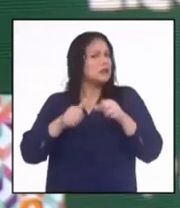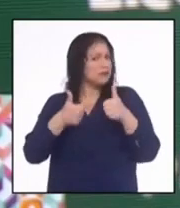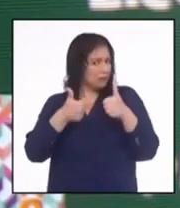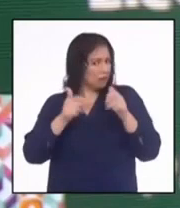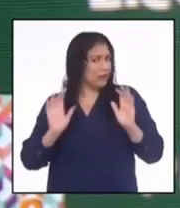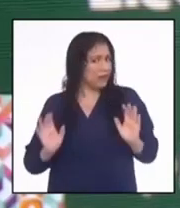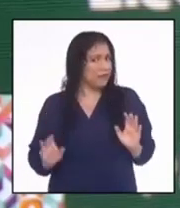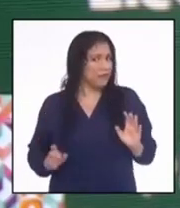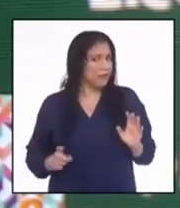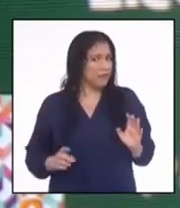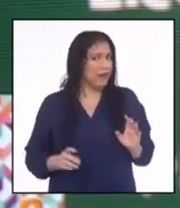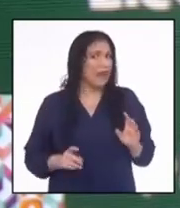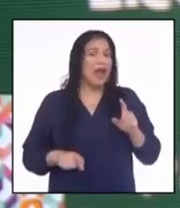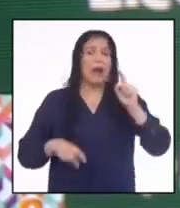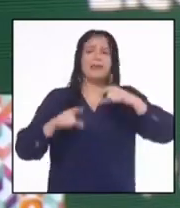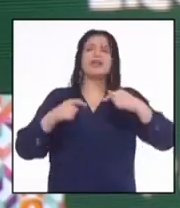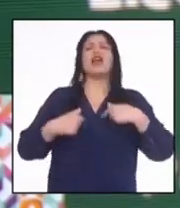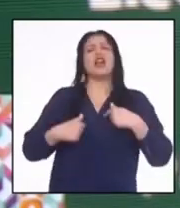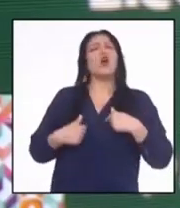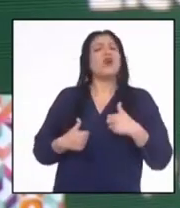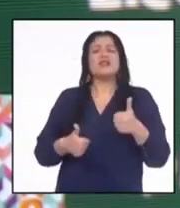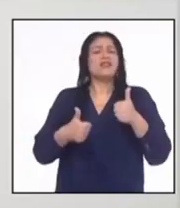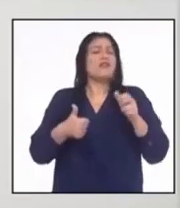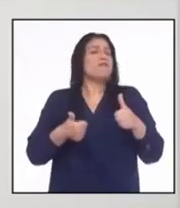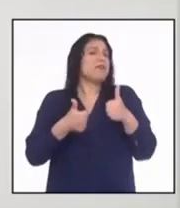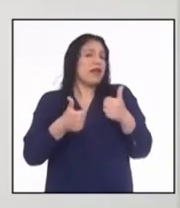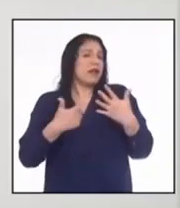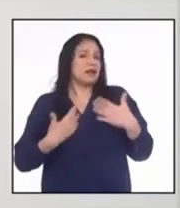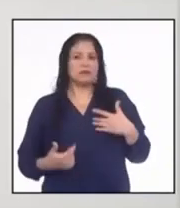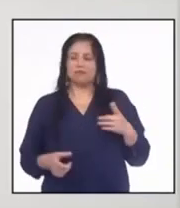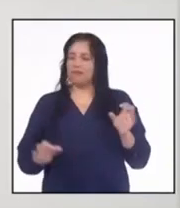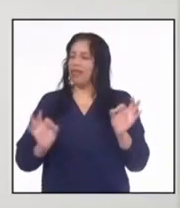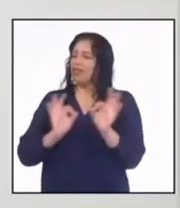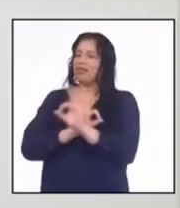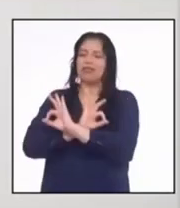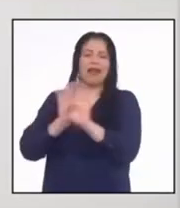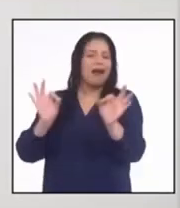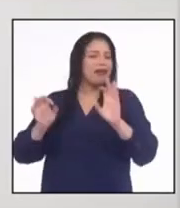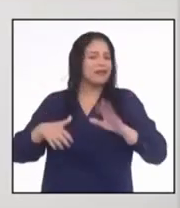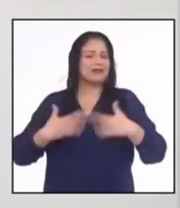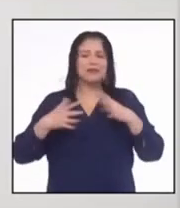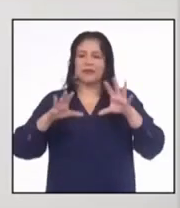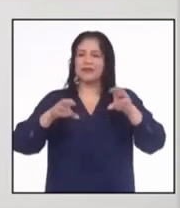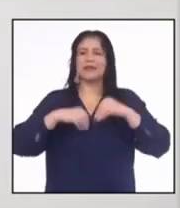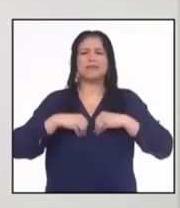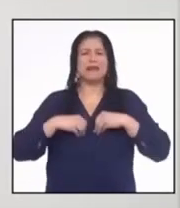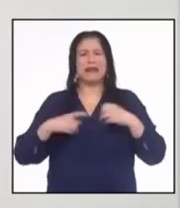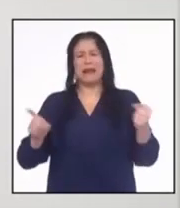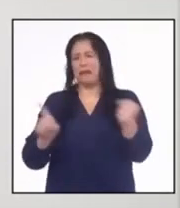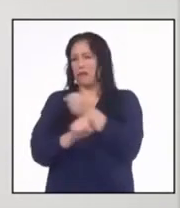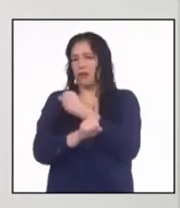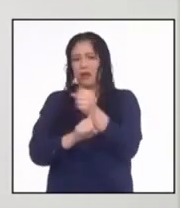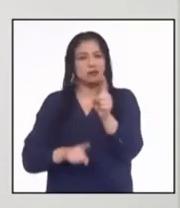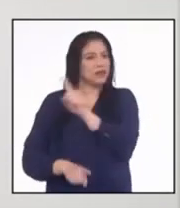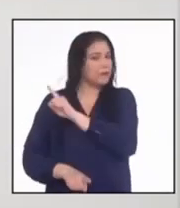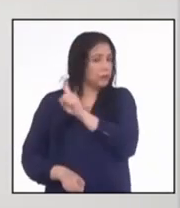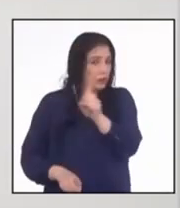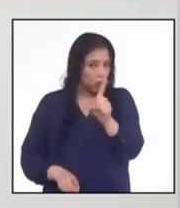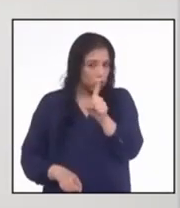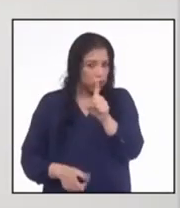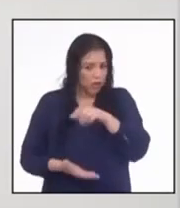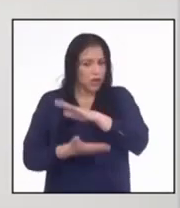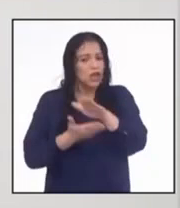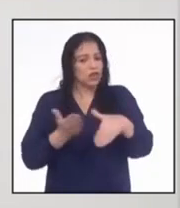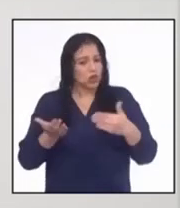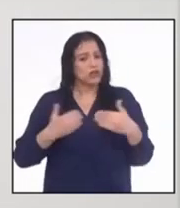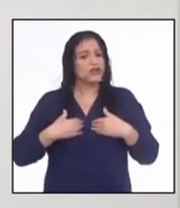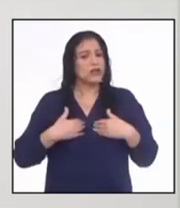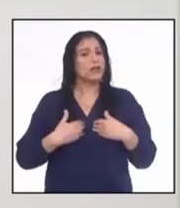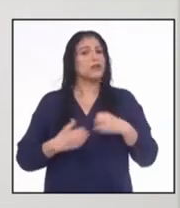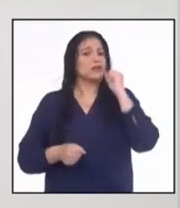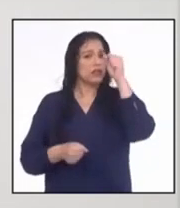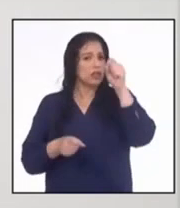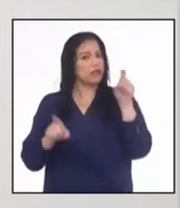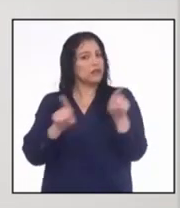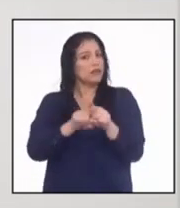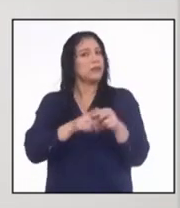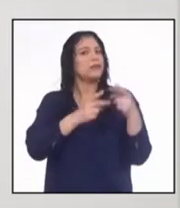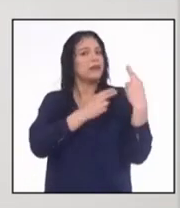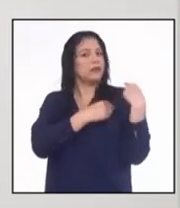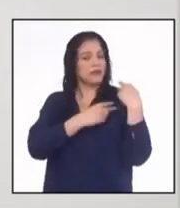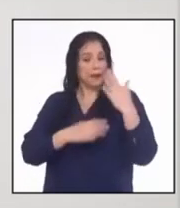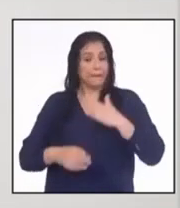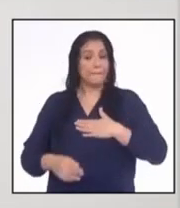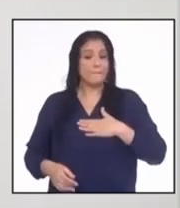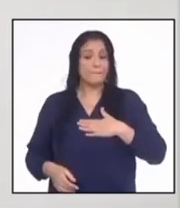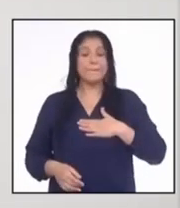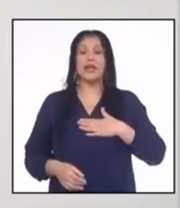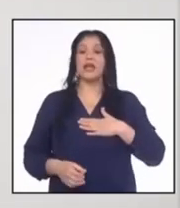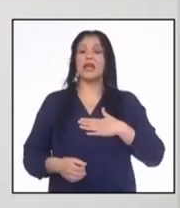válido? ¿Se justifican ese tipo de acciones? Nada justifica la violencia. Todos tenemos derechos y deberes. Nuestro